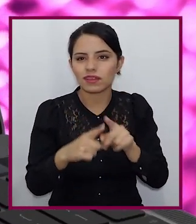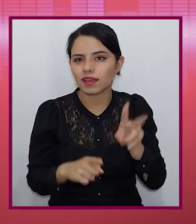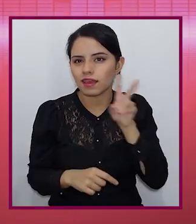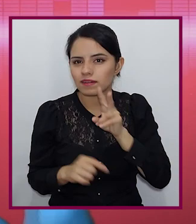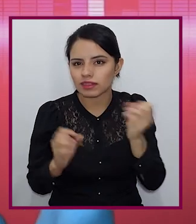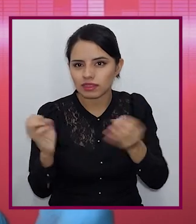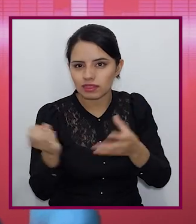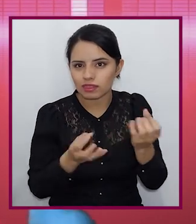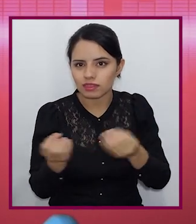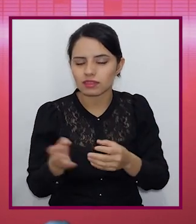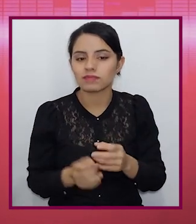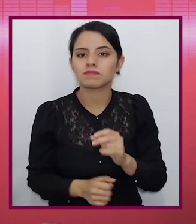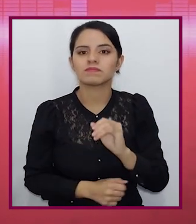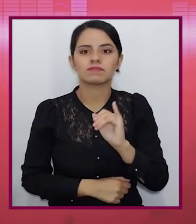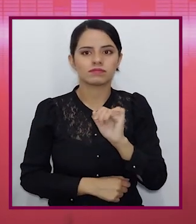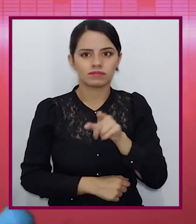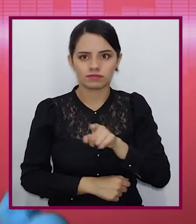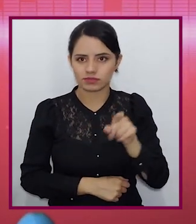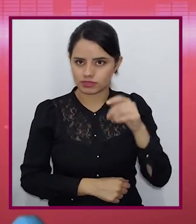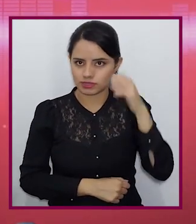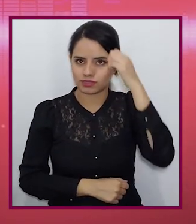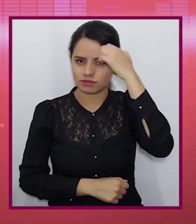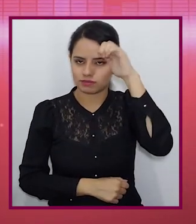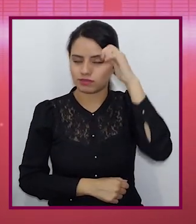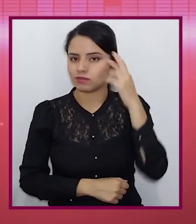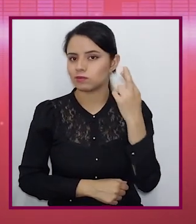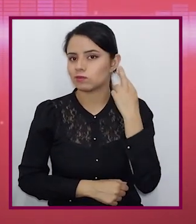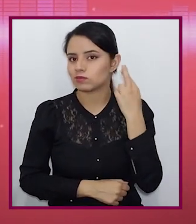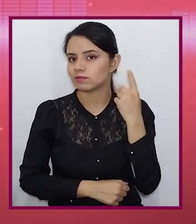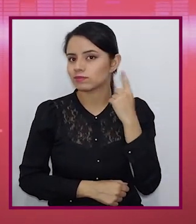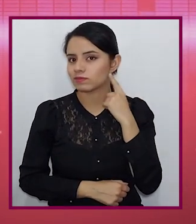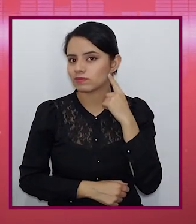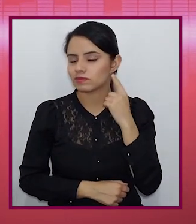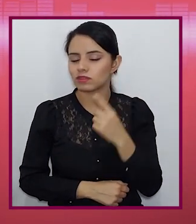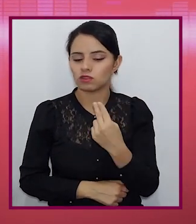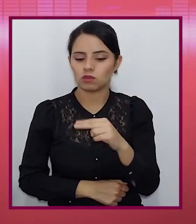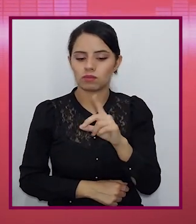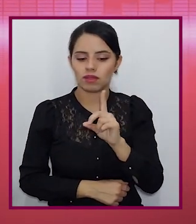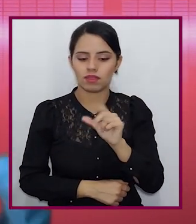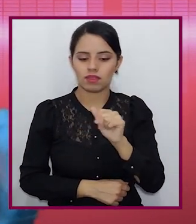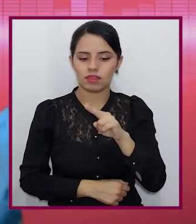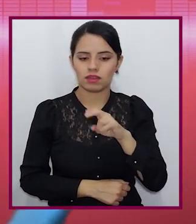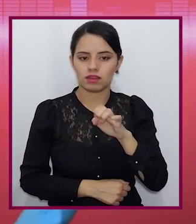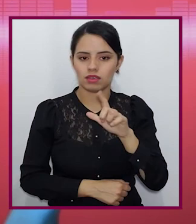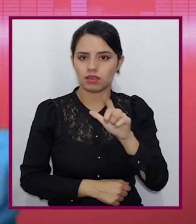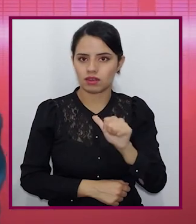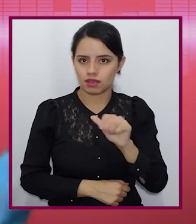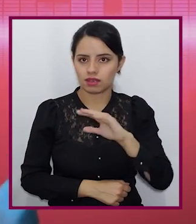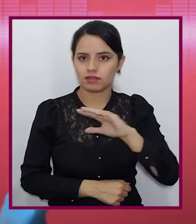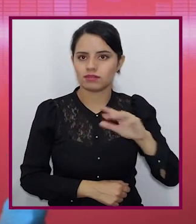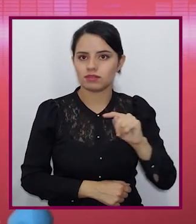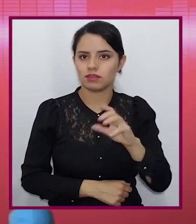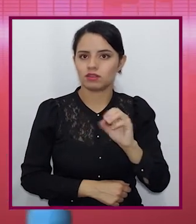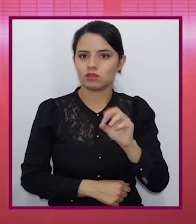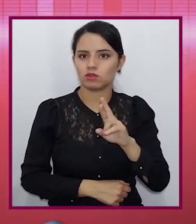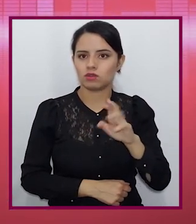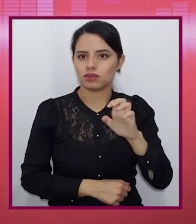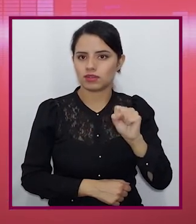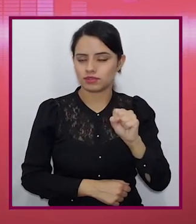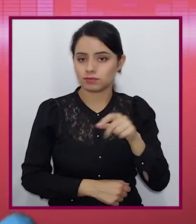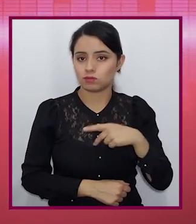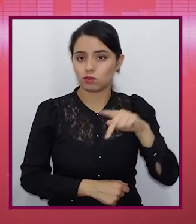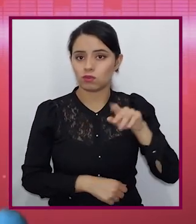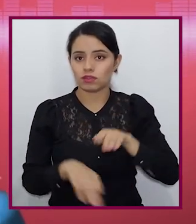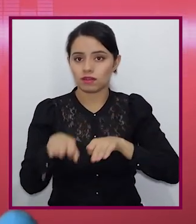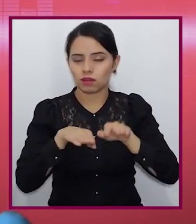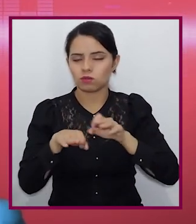sonidos? Claro que sí, y es una rifada en experimentación sonora. Se llama Dianela Torres. Y su